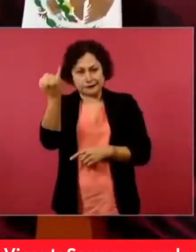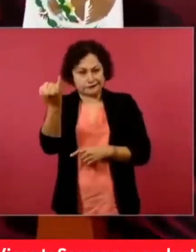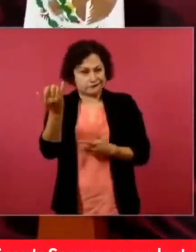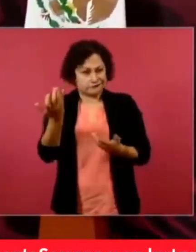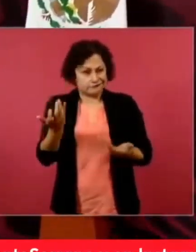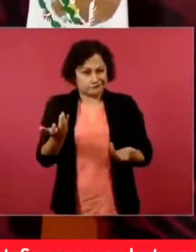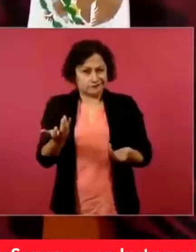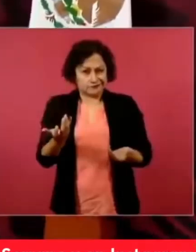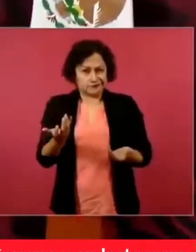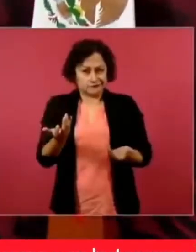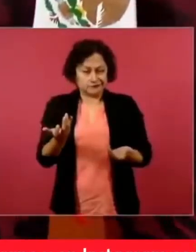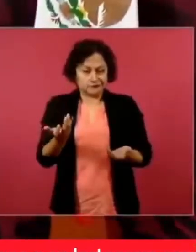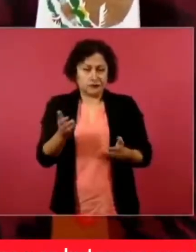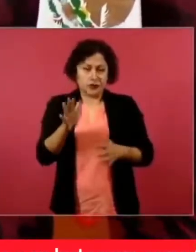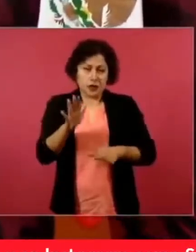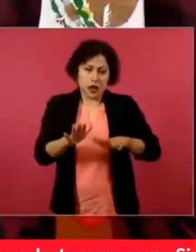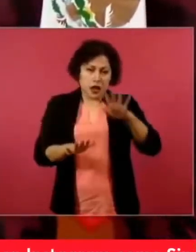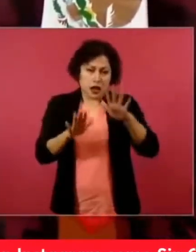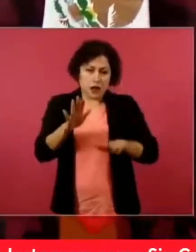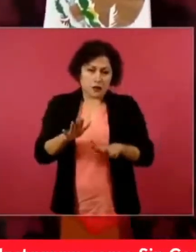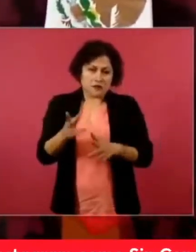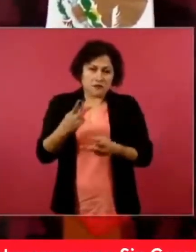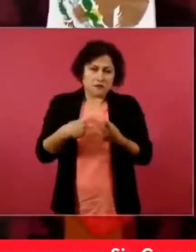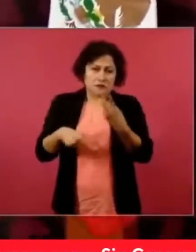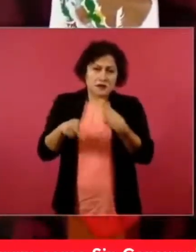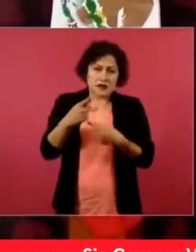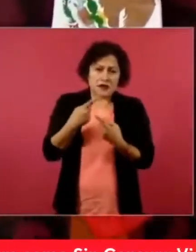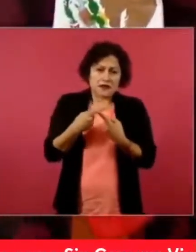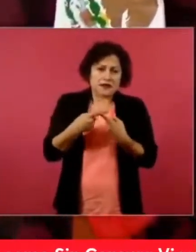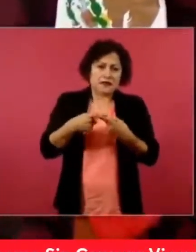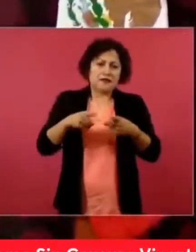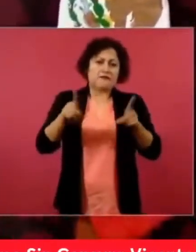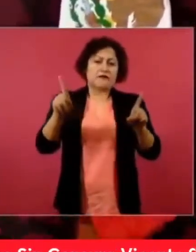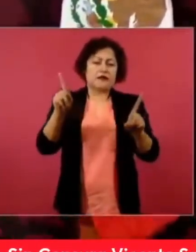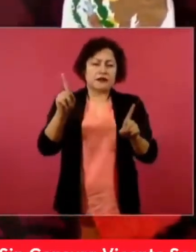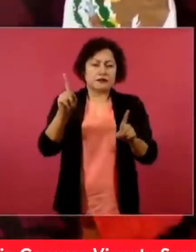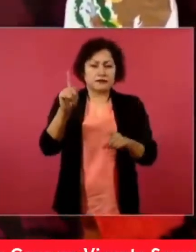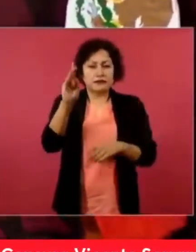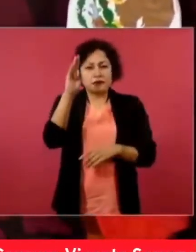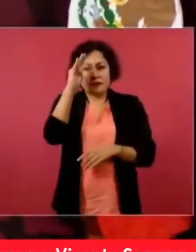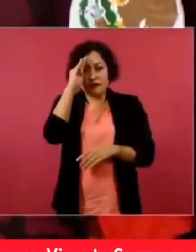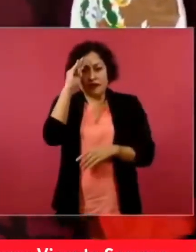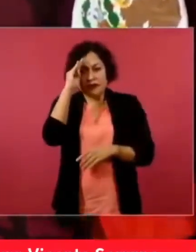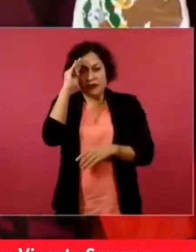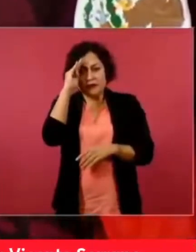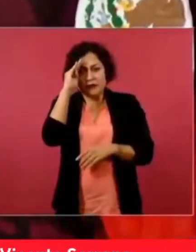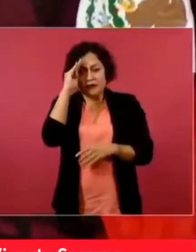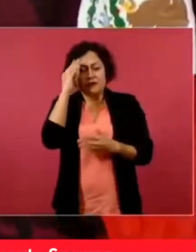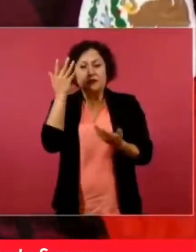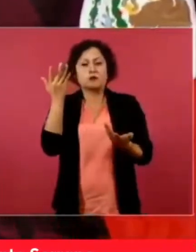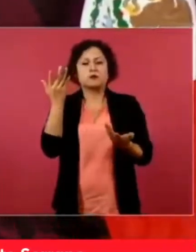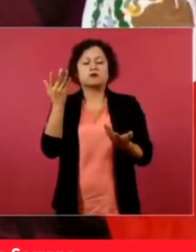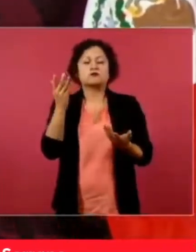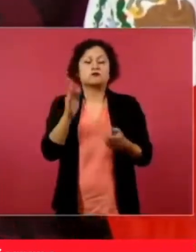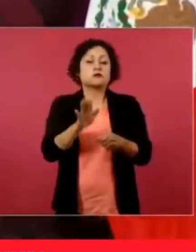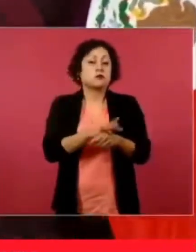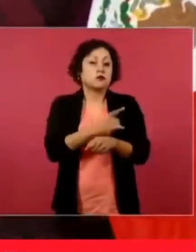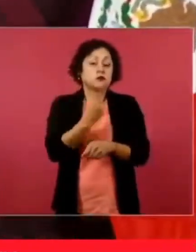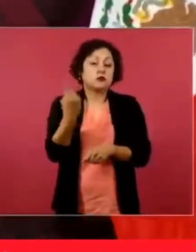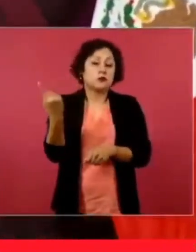Esa deformación de pensar que lo de afuera, de